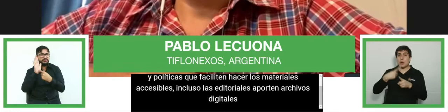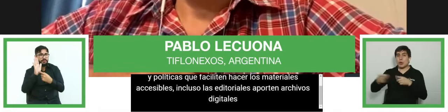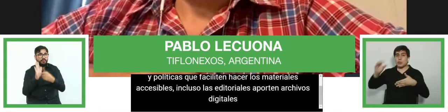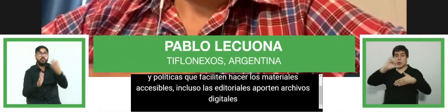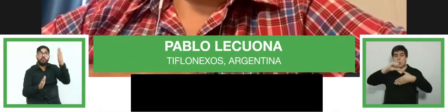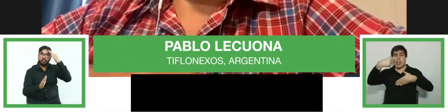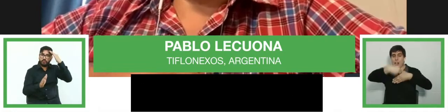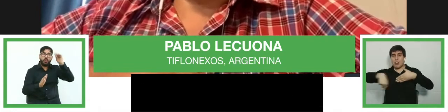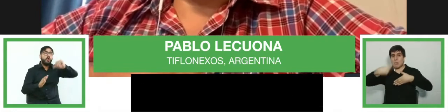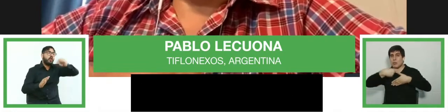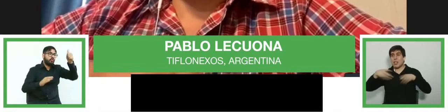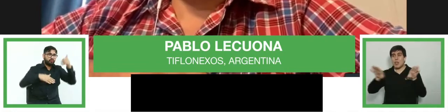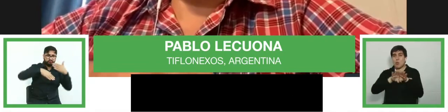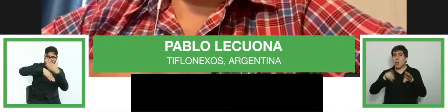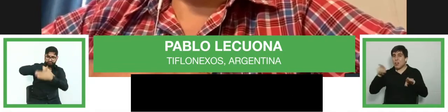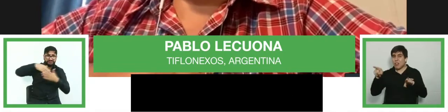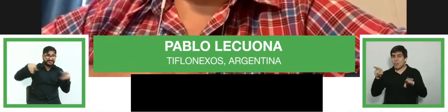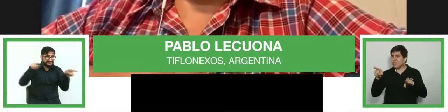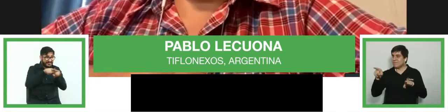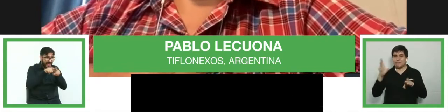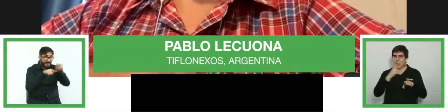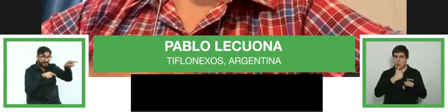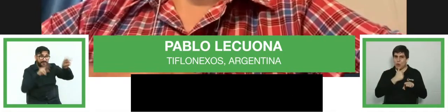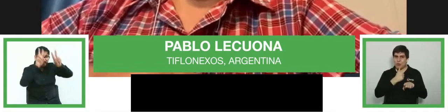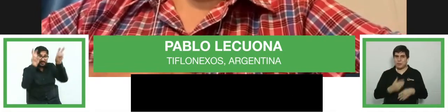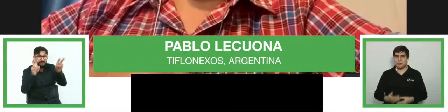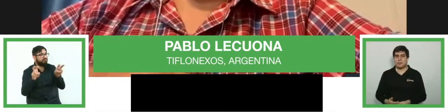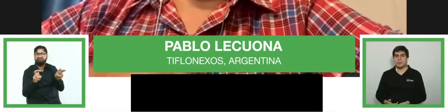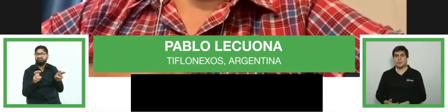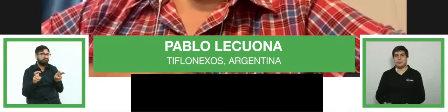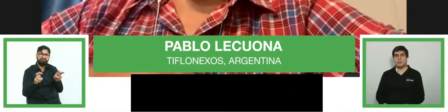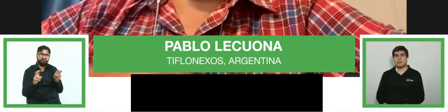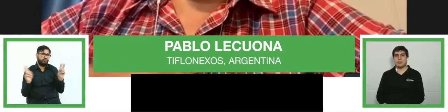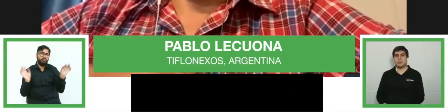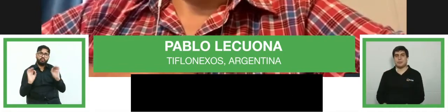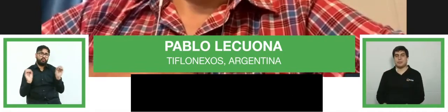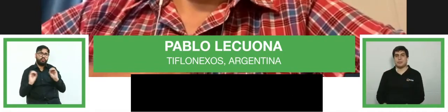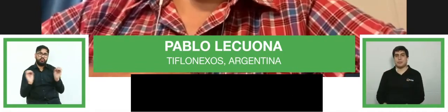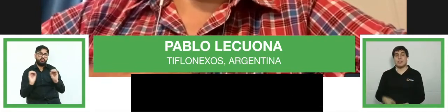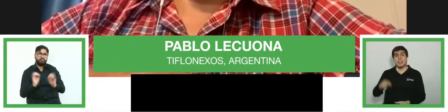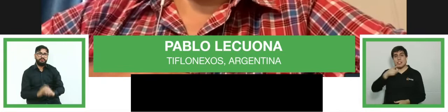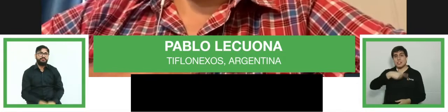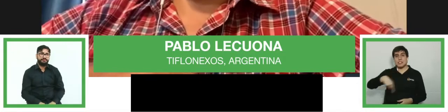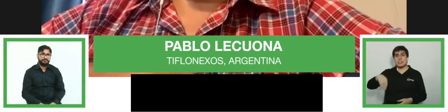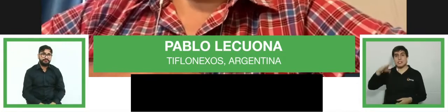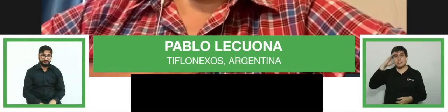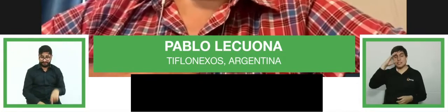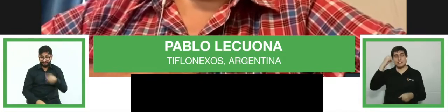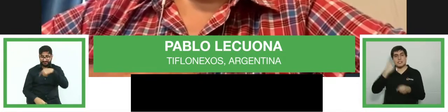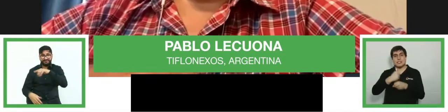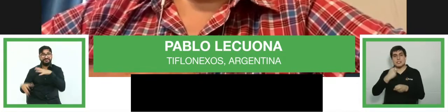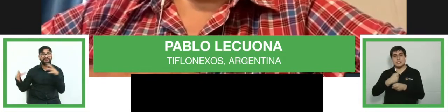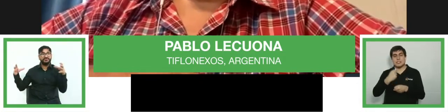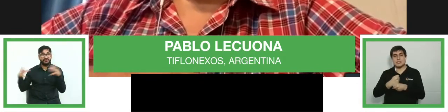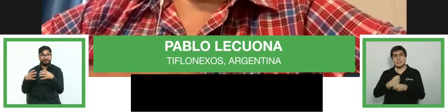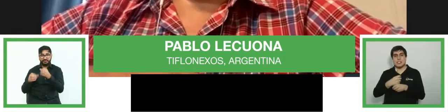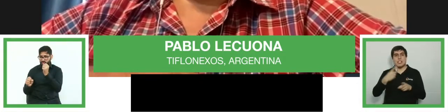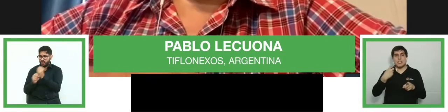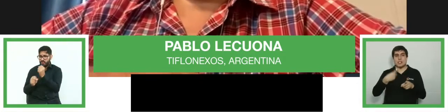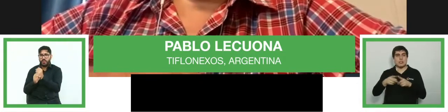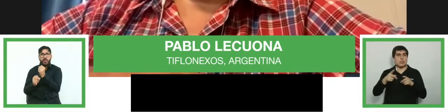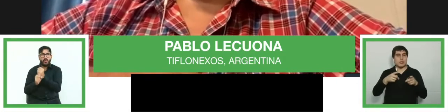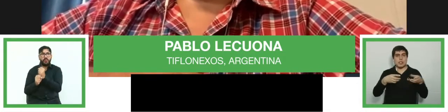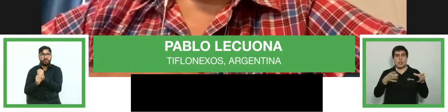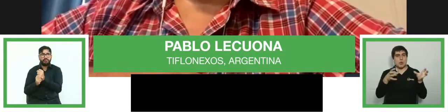Latina. Entonces, hoy desde lo tecnológico, nuestra experiencia, nuestro trabajo, no solo desde Tiflonexo, sino con otros